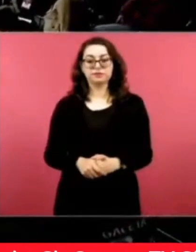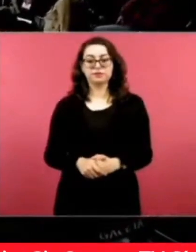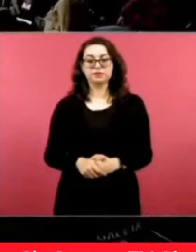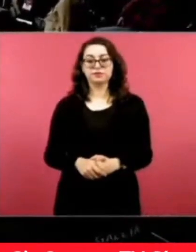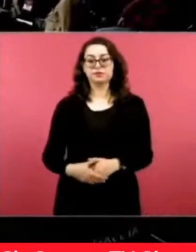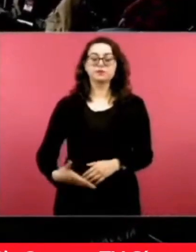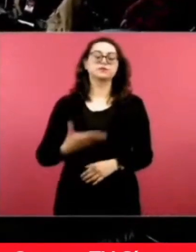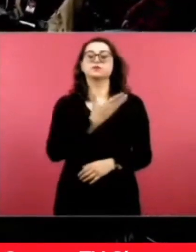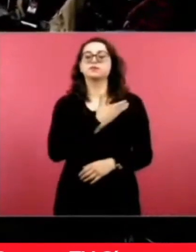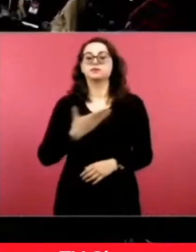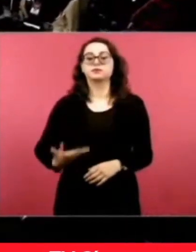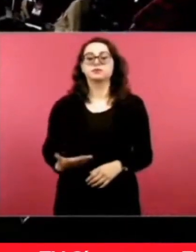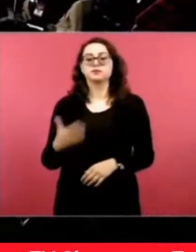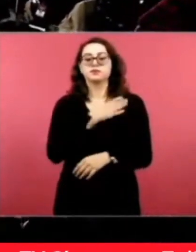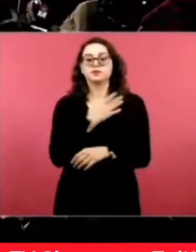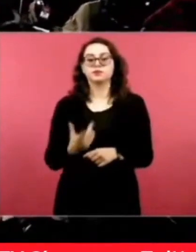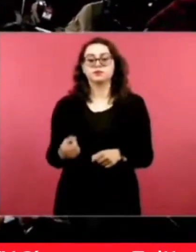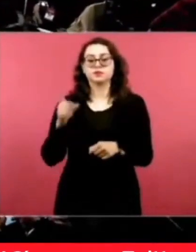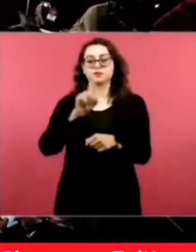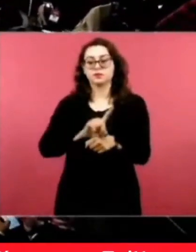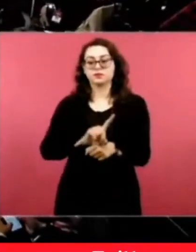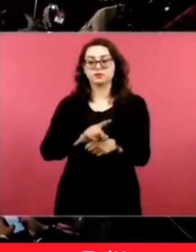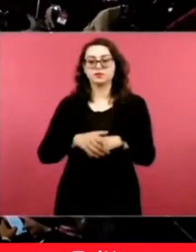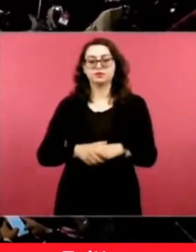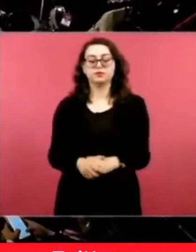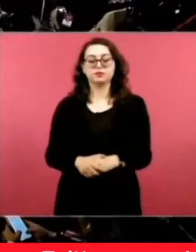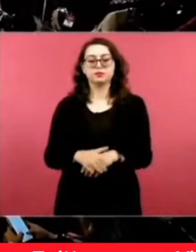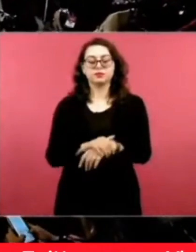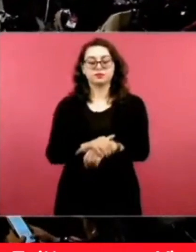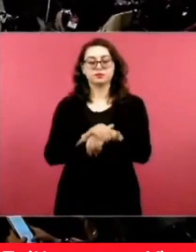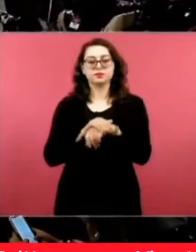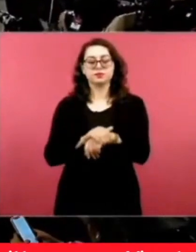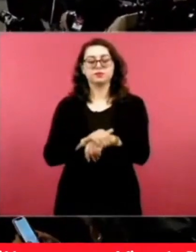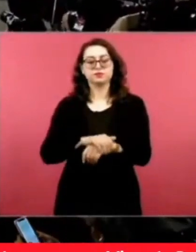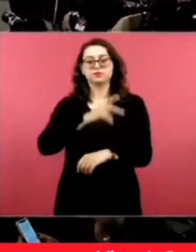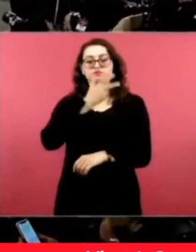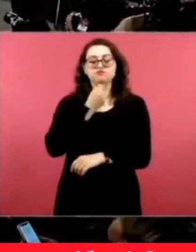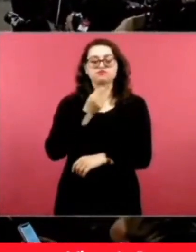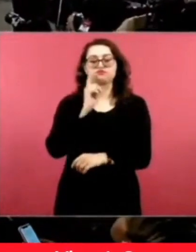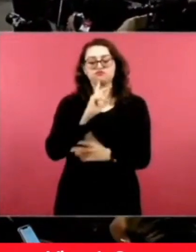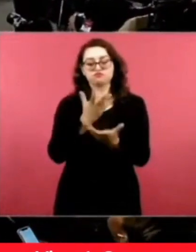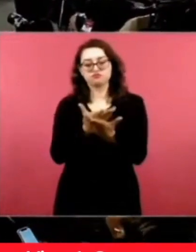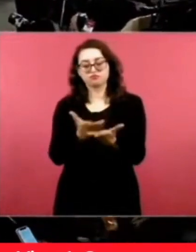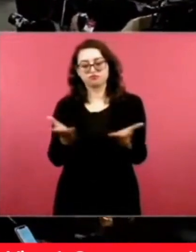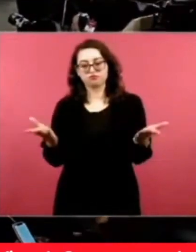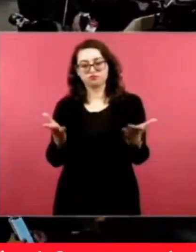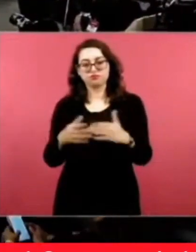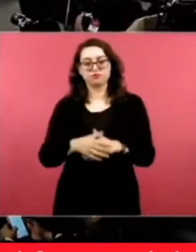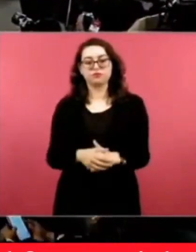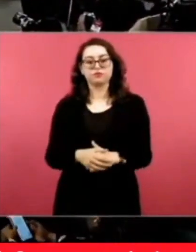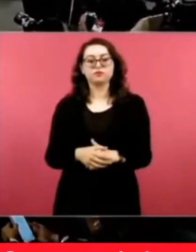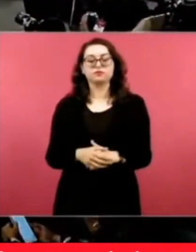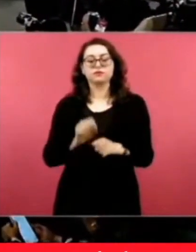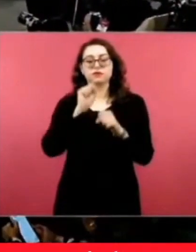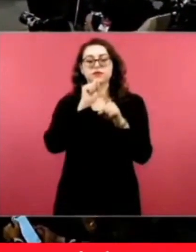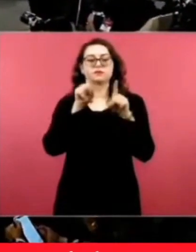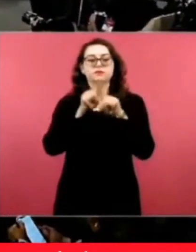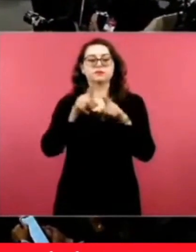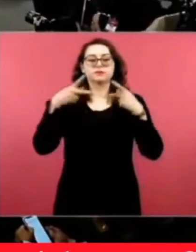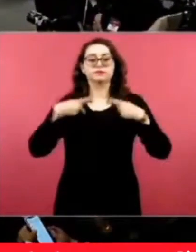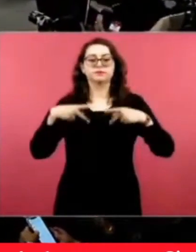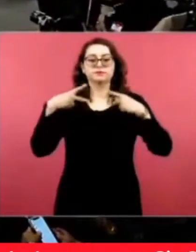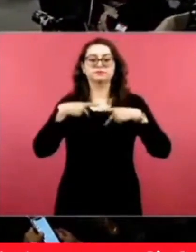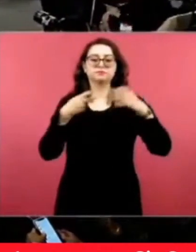Presidente, muy buenos días, amigas y amigos de los medios de comunicación y toda la gente que nos